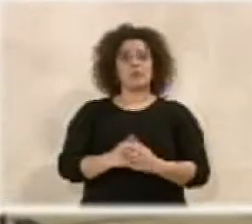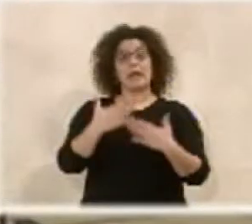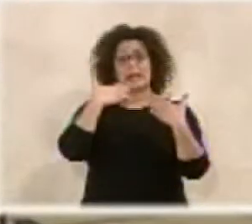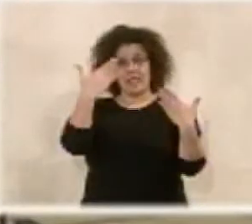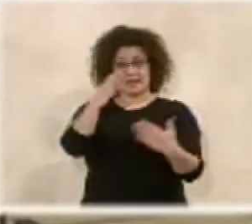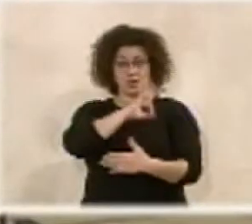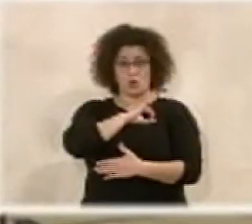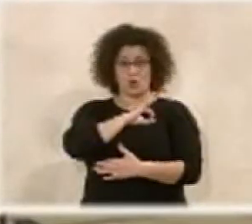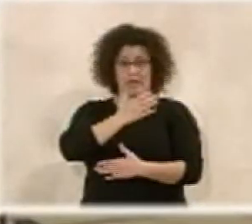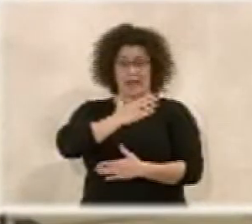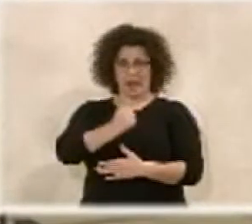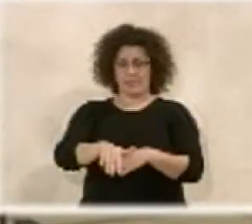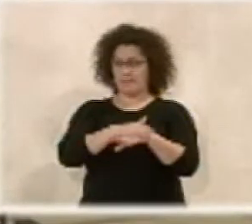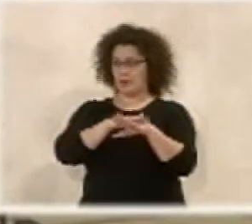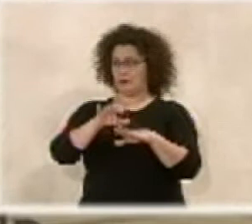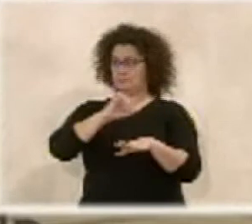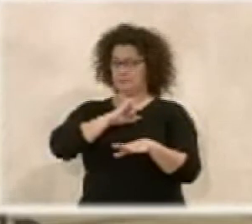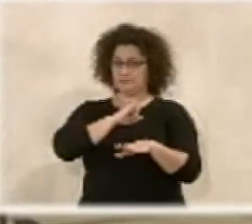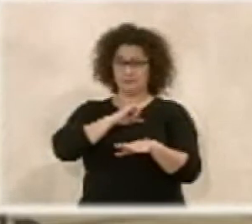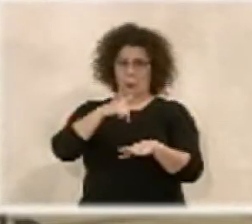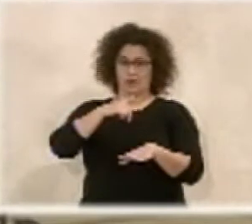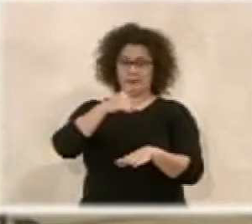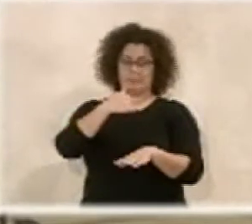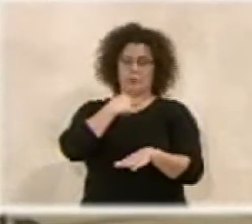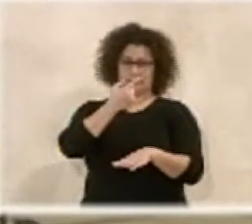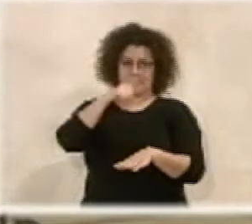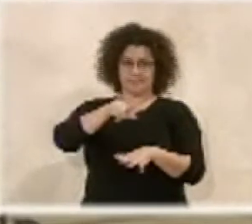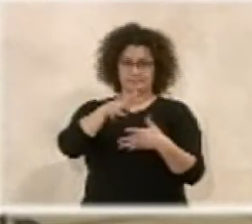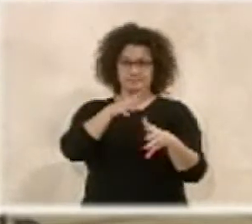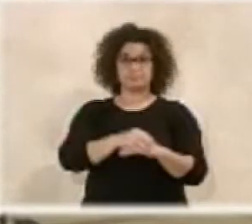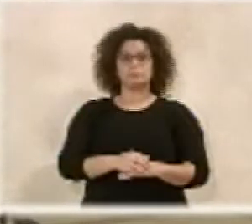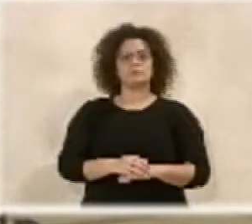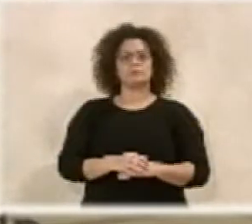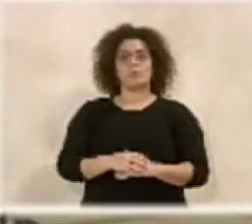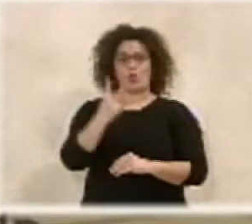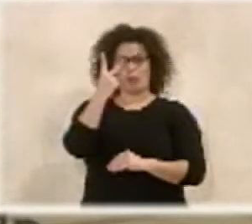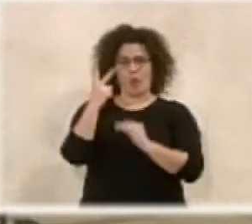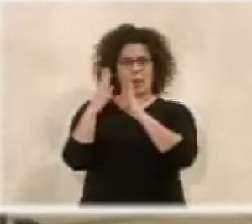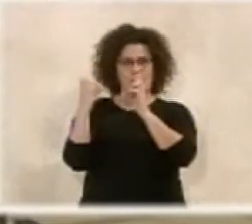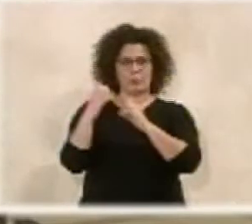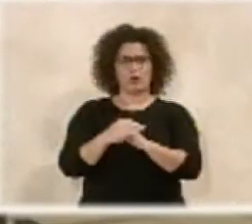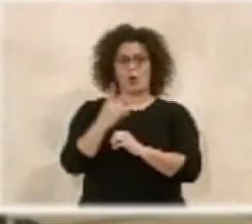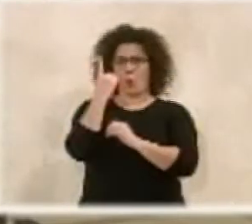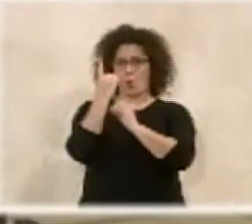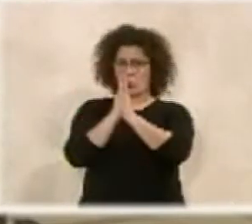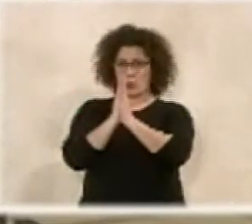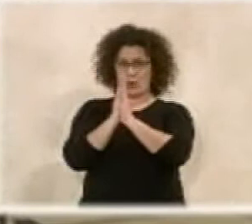Gracias, señor alcalde. Perdón, porque también tengo la voz ahí un poco. Vale, son dos ruegos. Un ruego